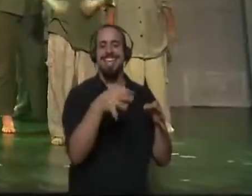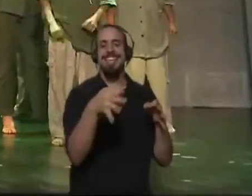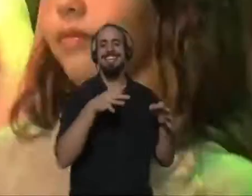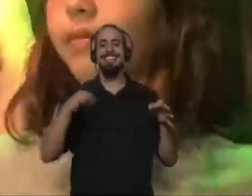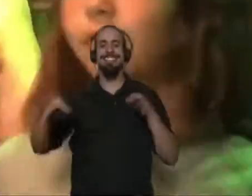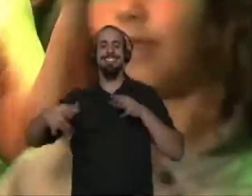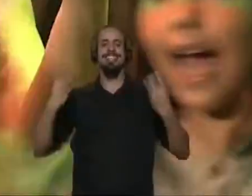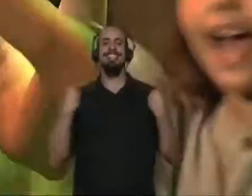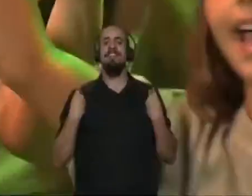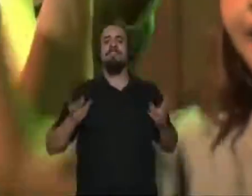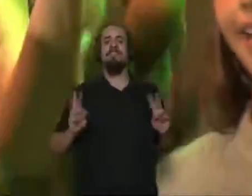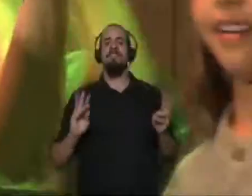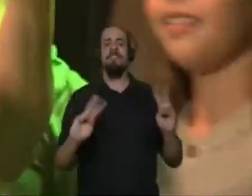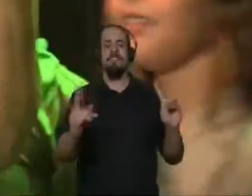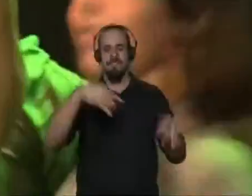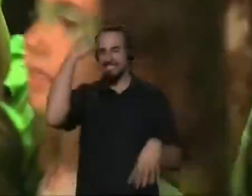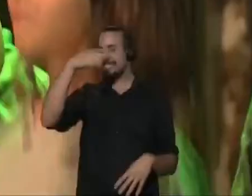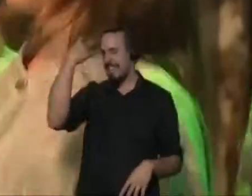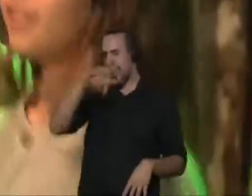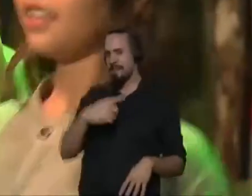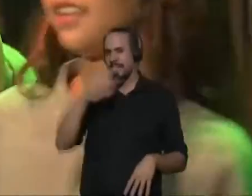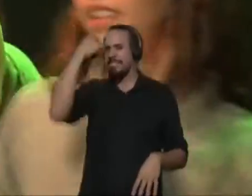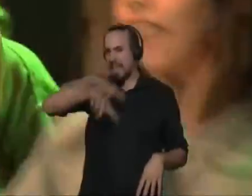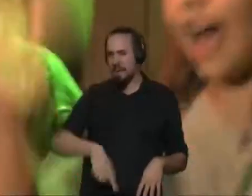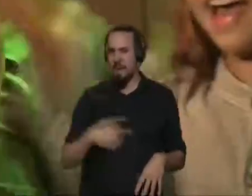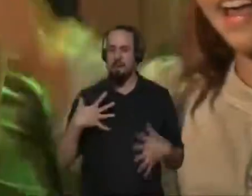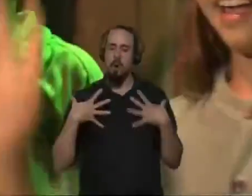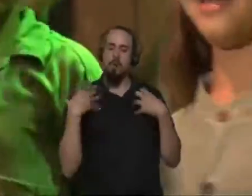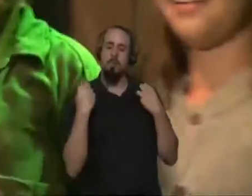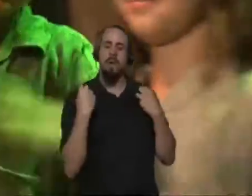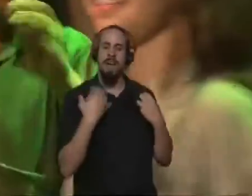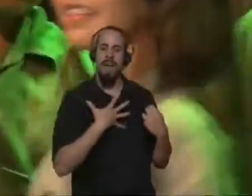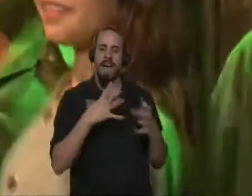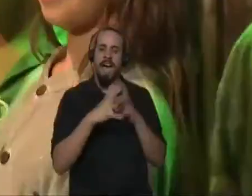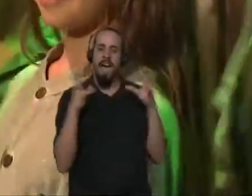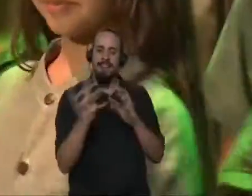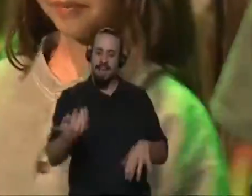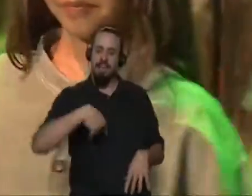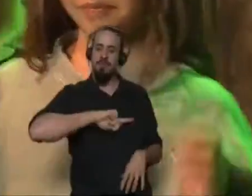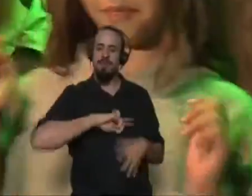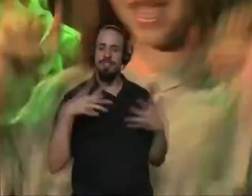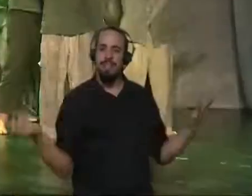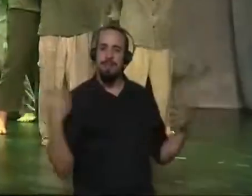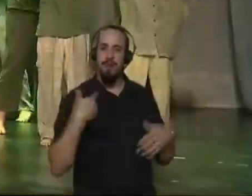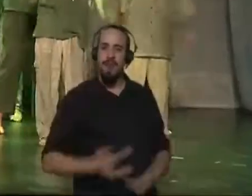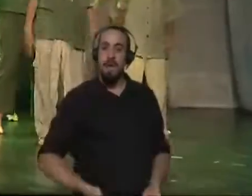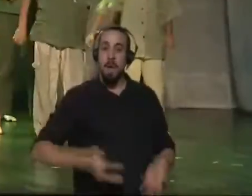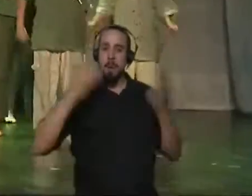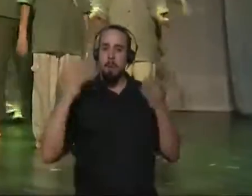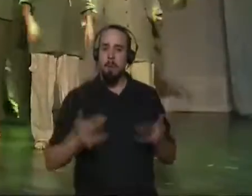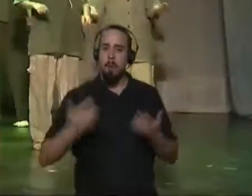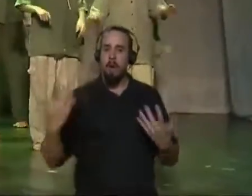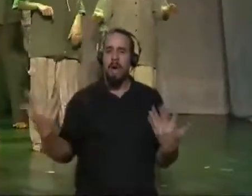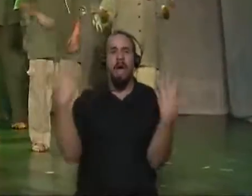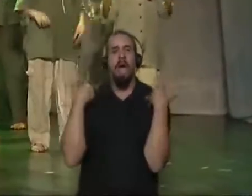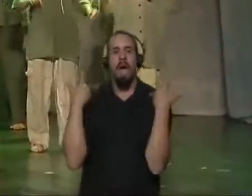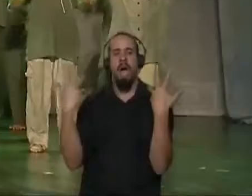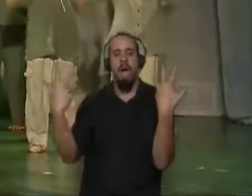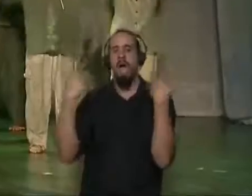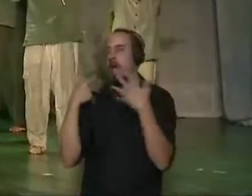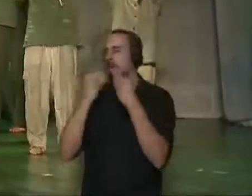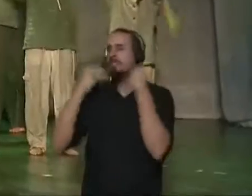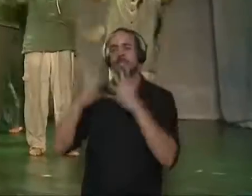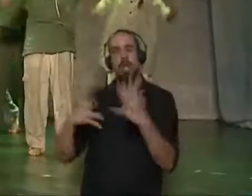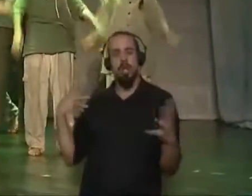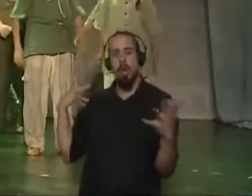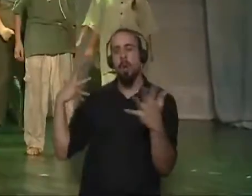Vivas y conscientes de cuál es el poder de nuestras ganas, de cuál ha sido el peso que la historia ha puesto sobre nuestros